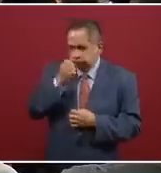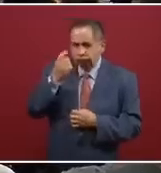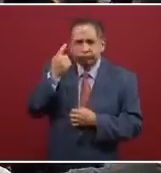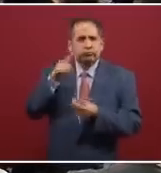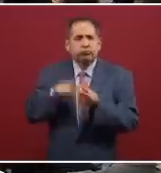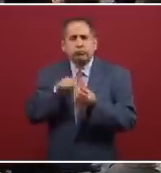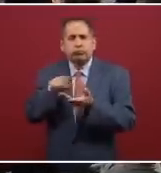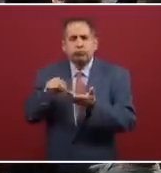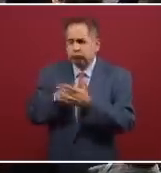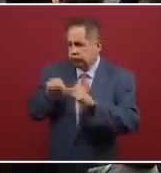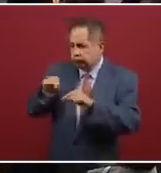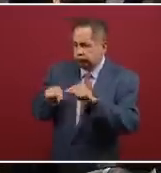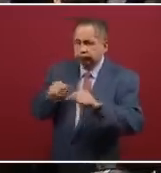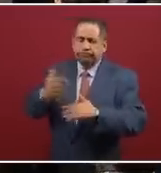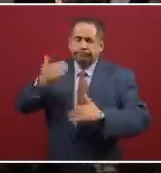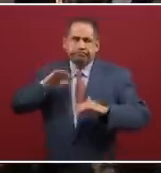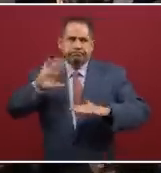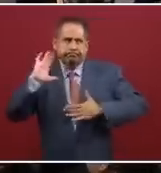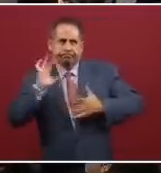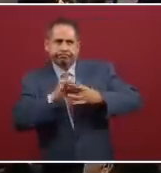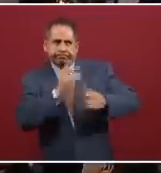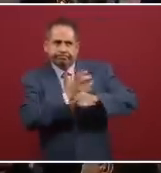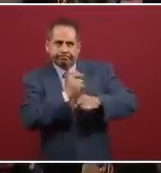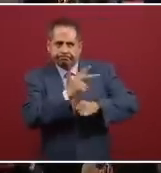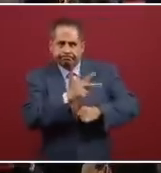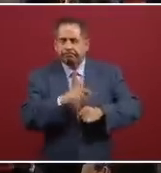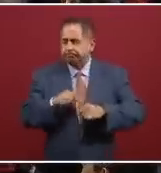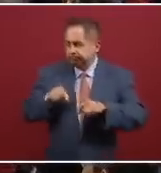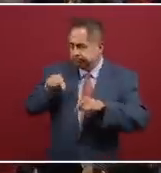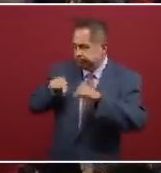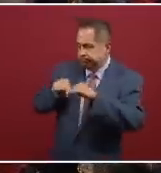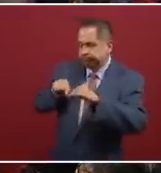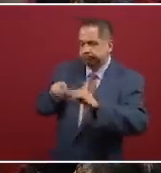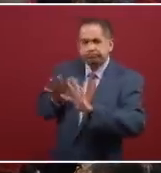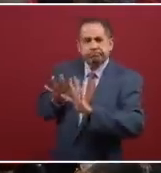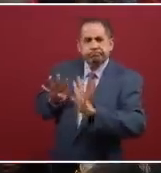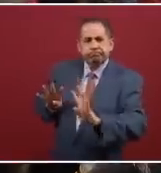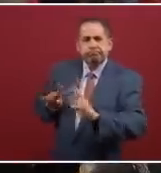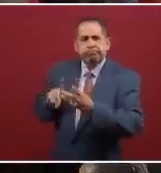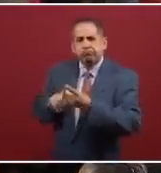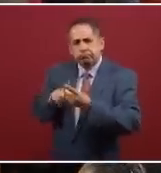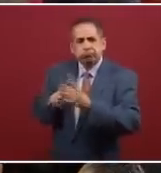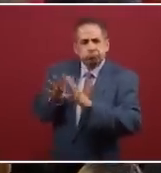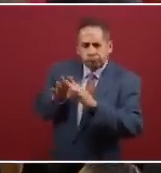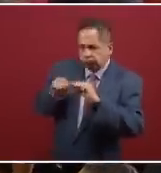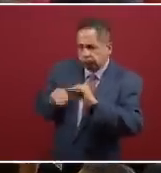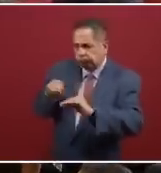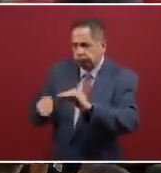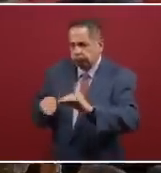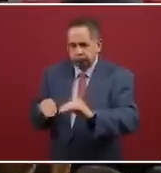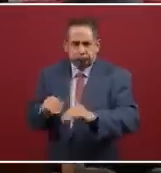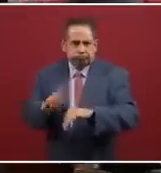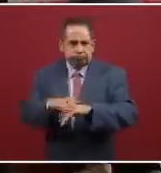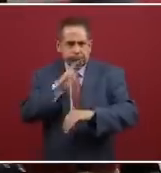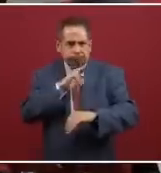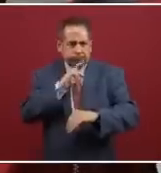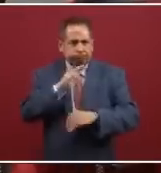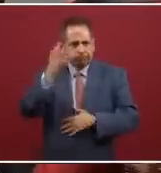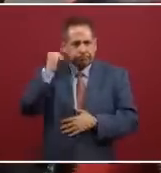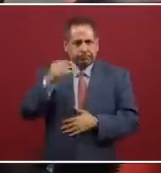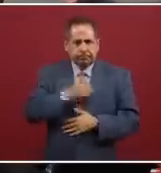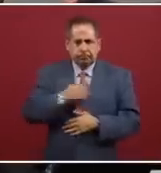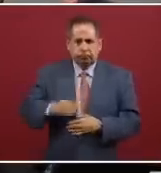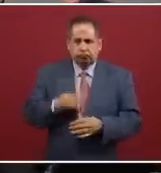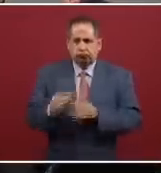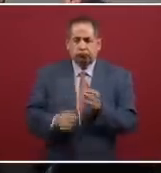como se comprometió a celebrar lo que ya se tenía previsto para cumplir